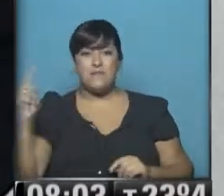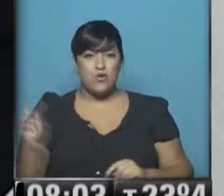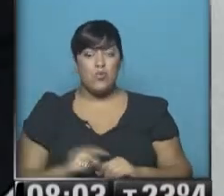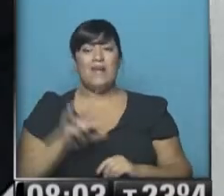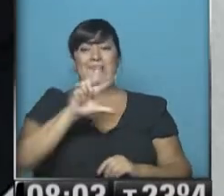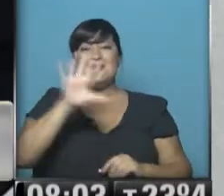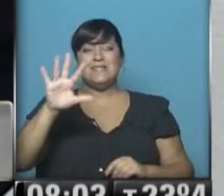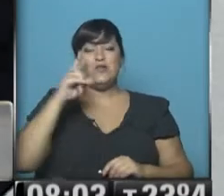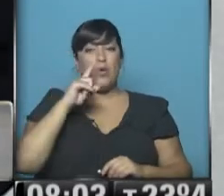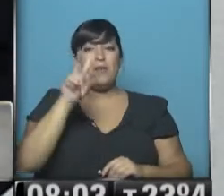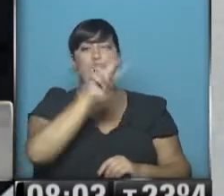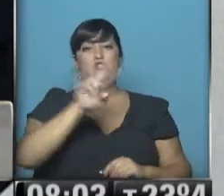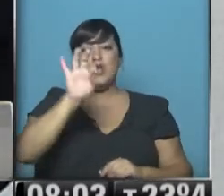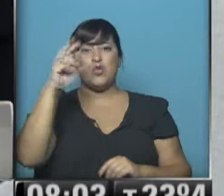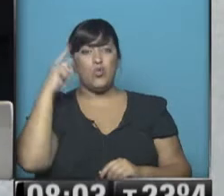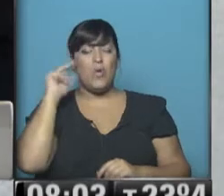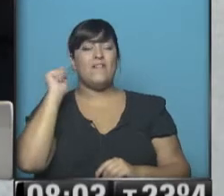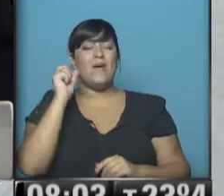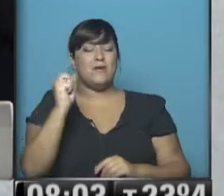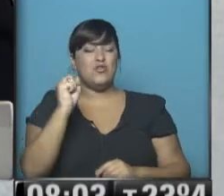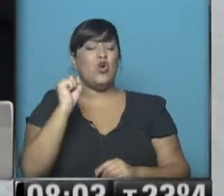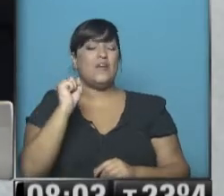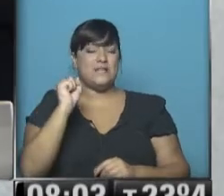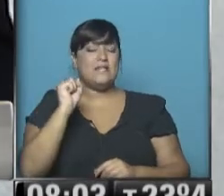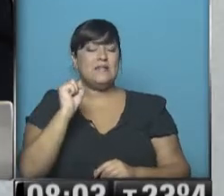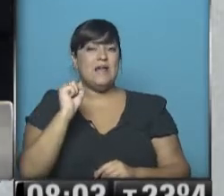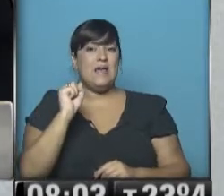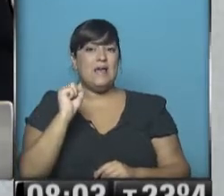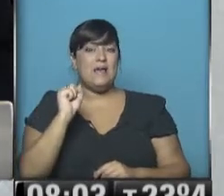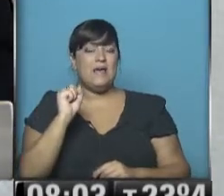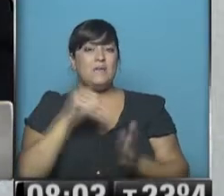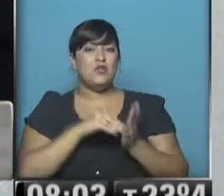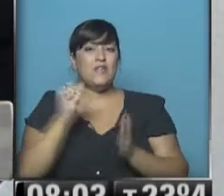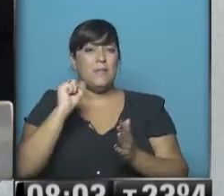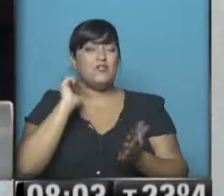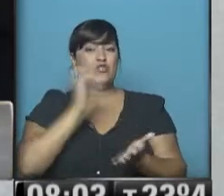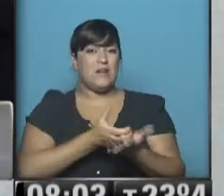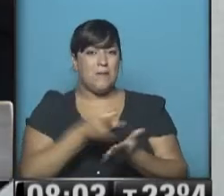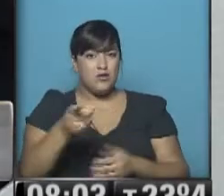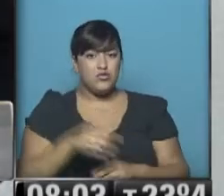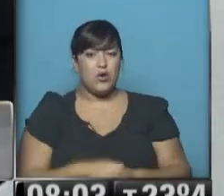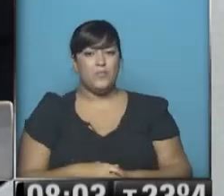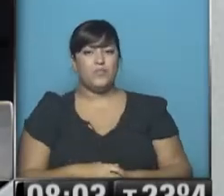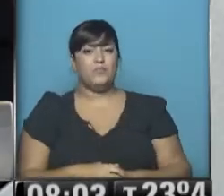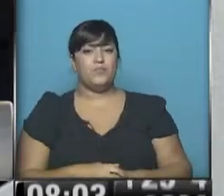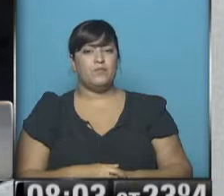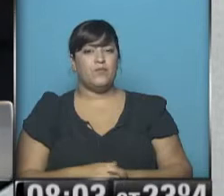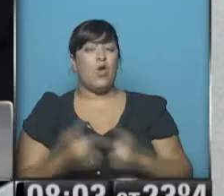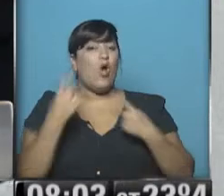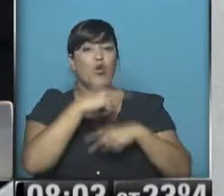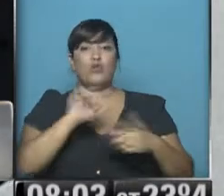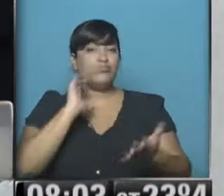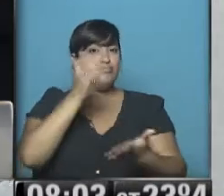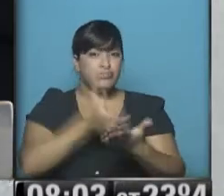35 mil 209 millones de pesos de inversión o sea que en general casi son 57 mil millones de pesos en operatorias que tienen que ver con